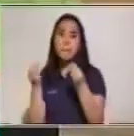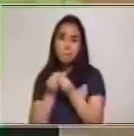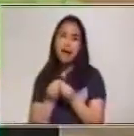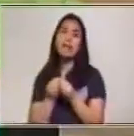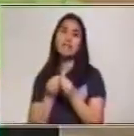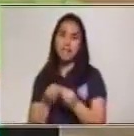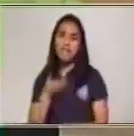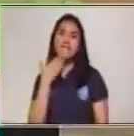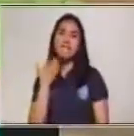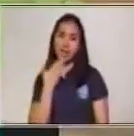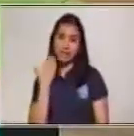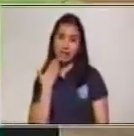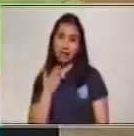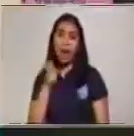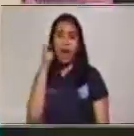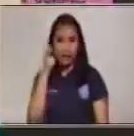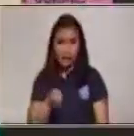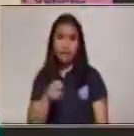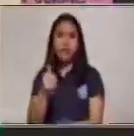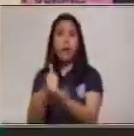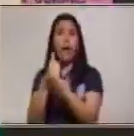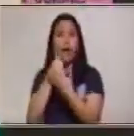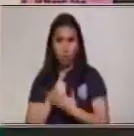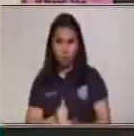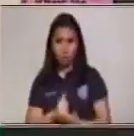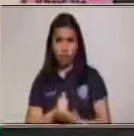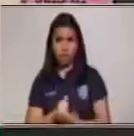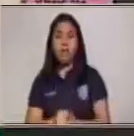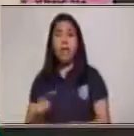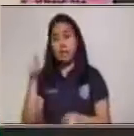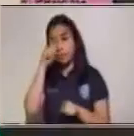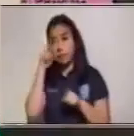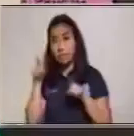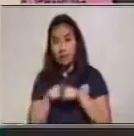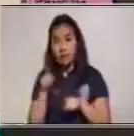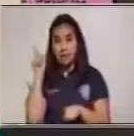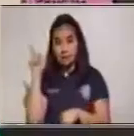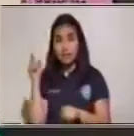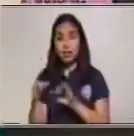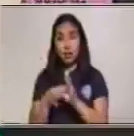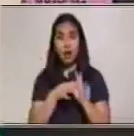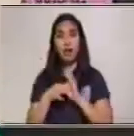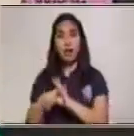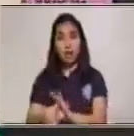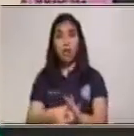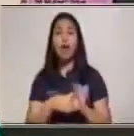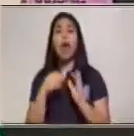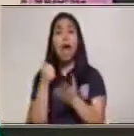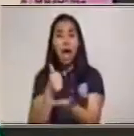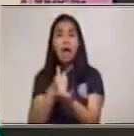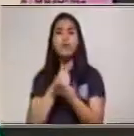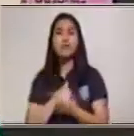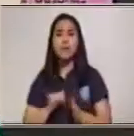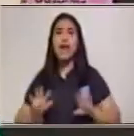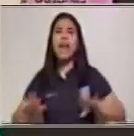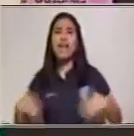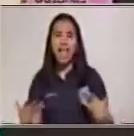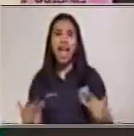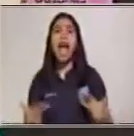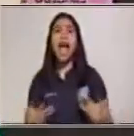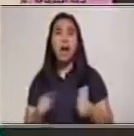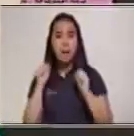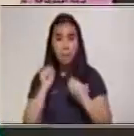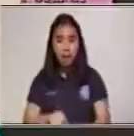mapa conceptual me sirve para ver definiciones y detalles importantes de un tema en general que tiene